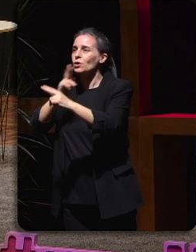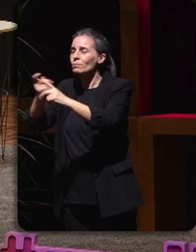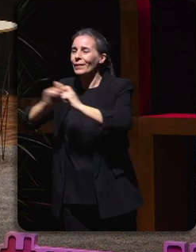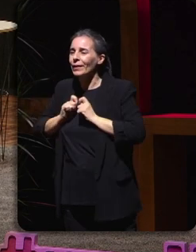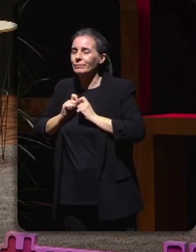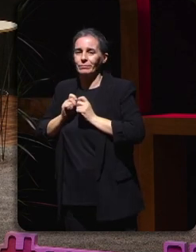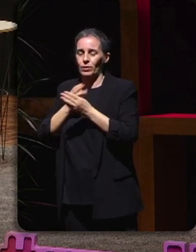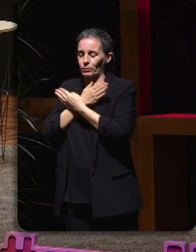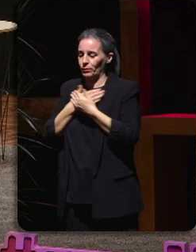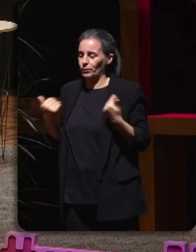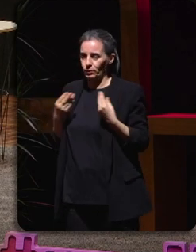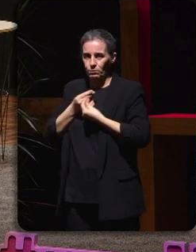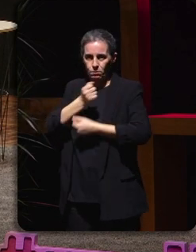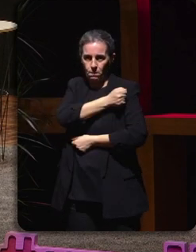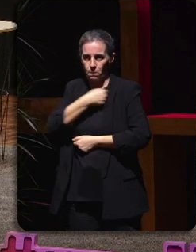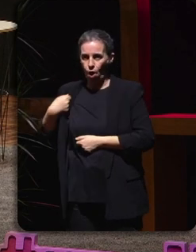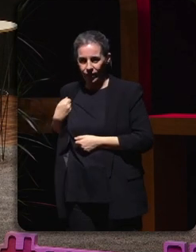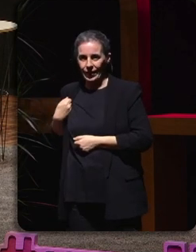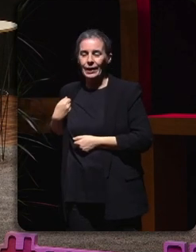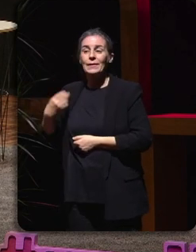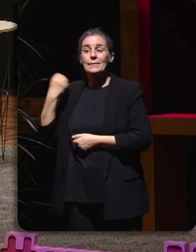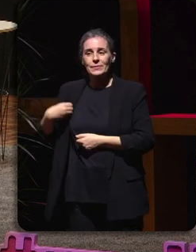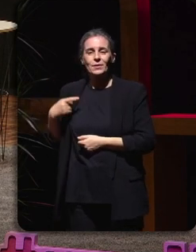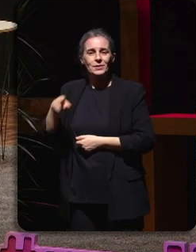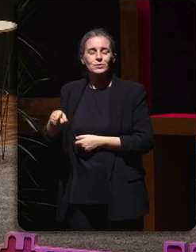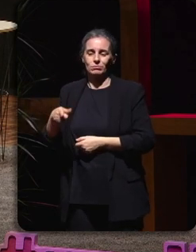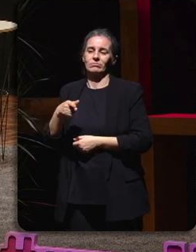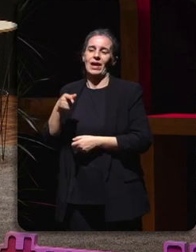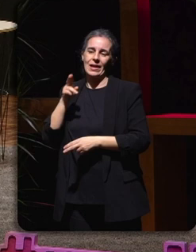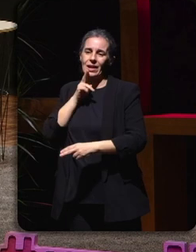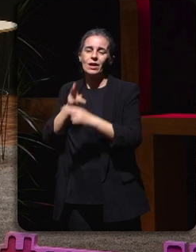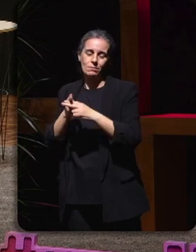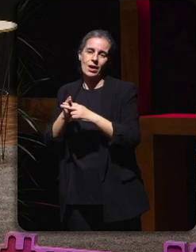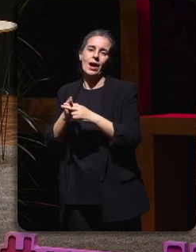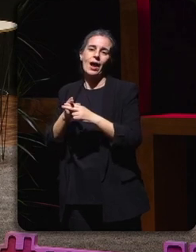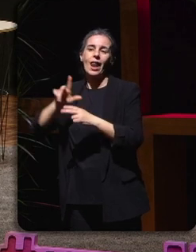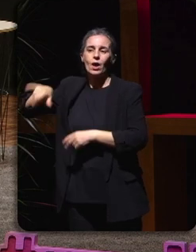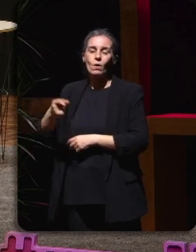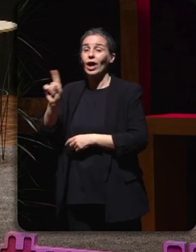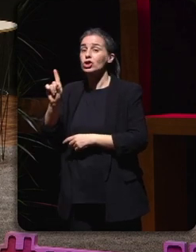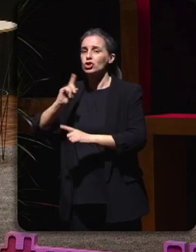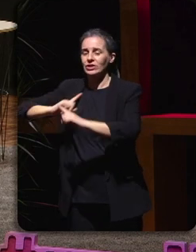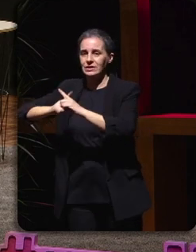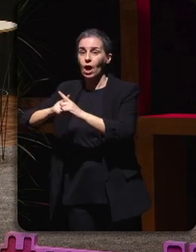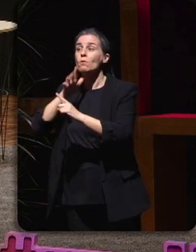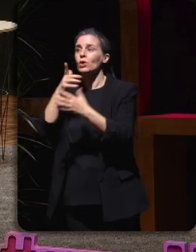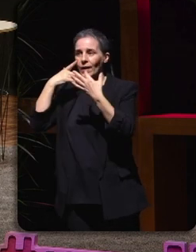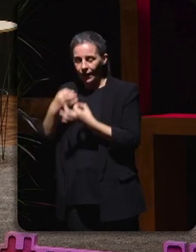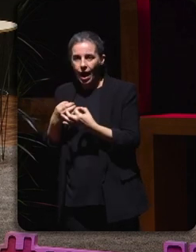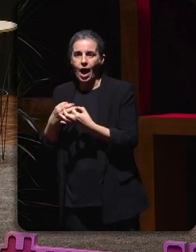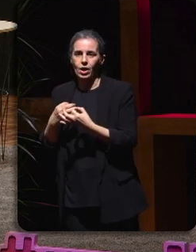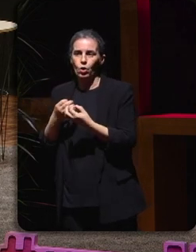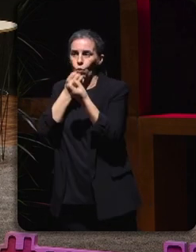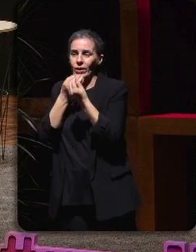nos exista el que ha decidido mostrar a las mujeres porque estamos en el mundo y si tú estás contando solo media verdad También hay ahí